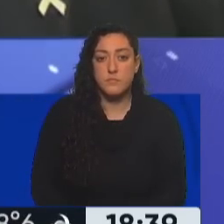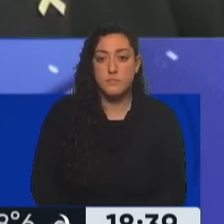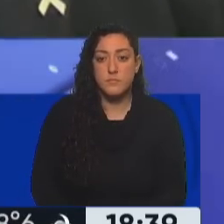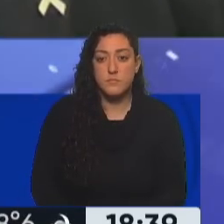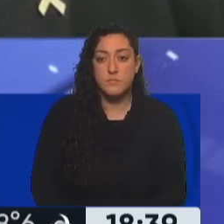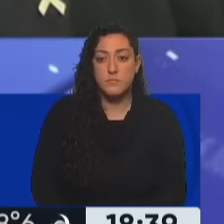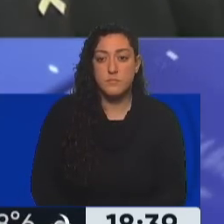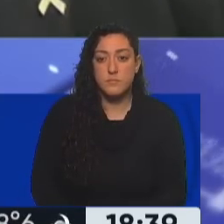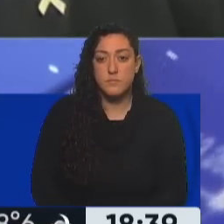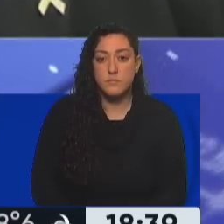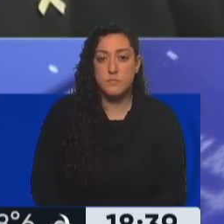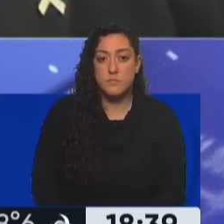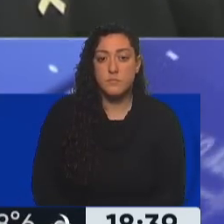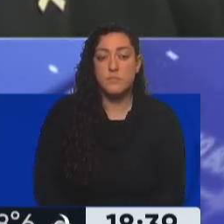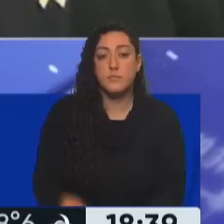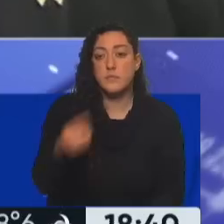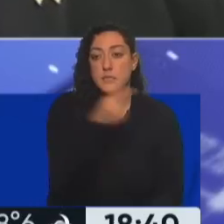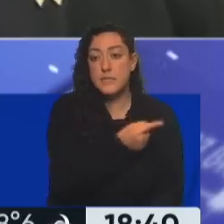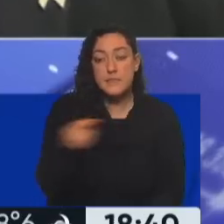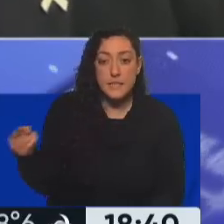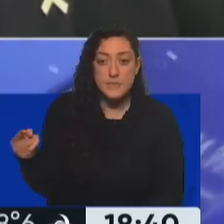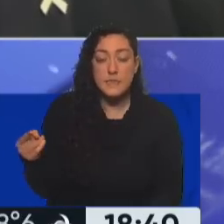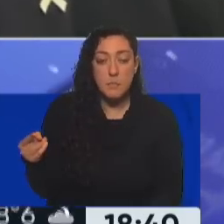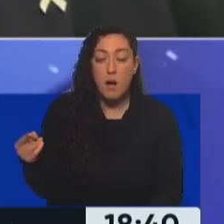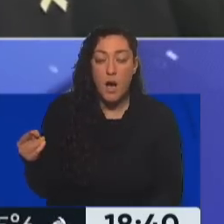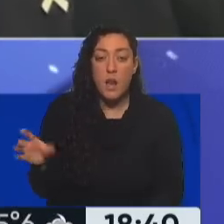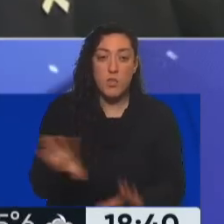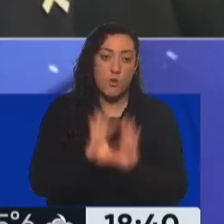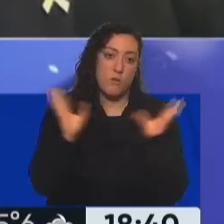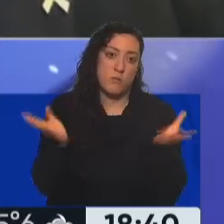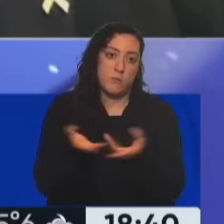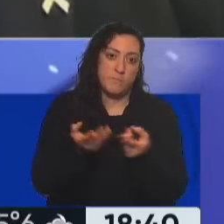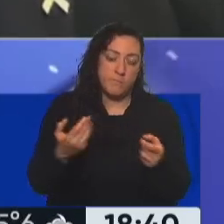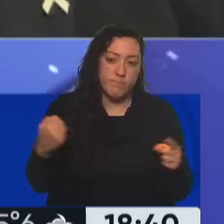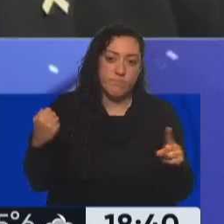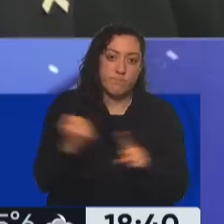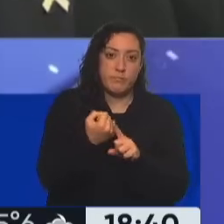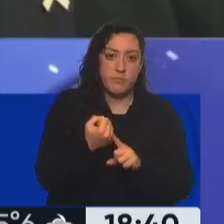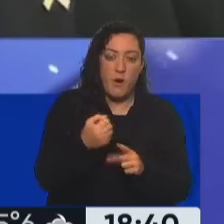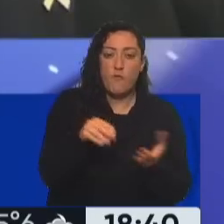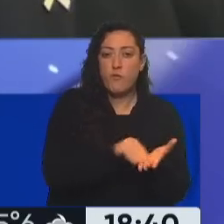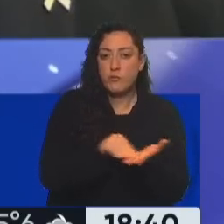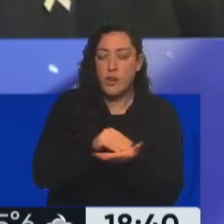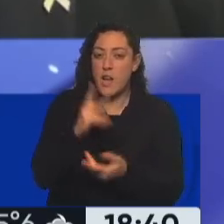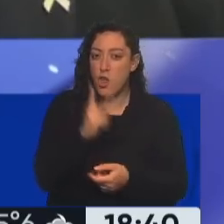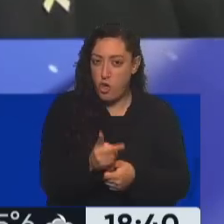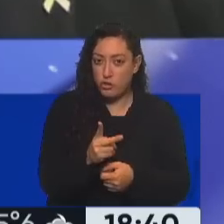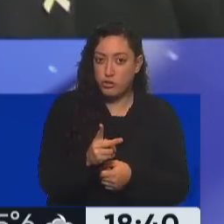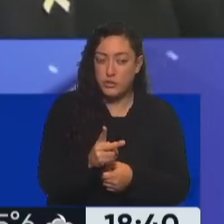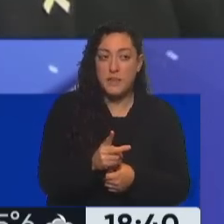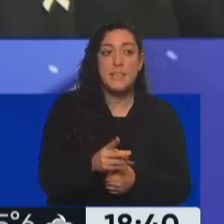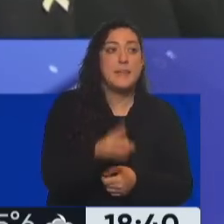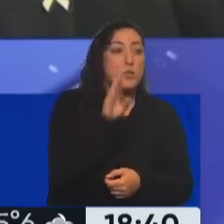Kevin, bueno, esta semana, por supuesto, tuvo repercusión en todo el mundo el asesinato de 2 funcionarios de la Embajada de Israel